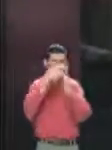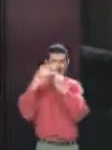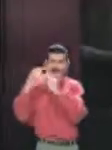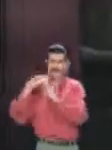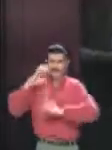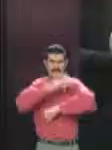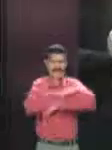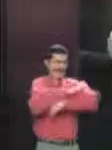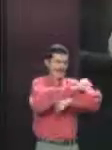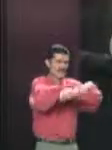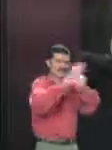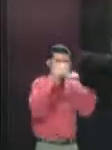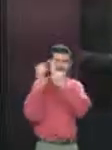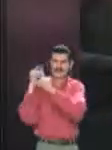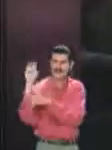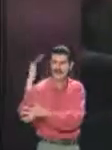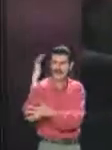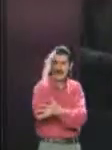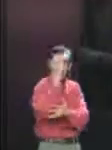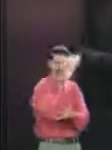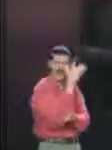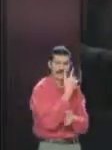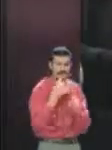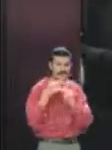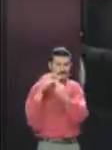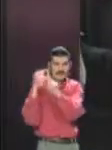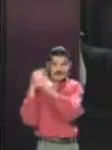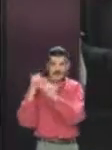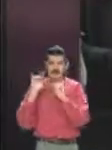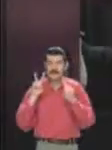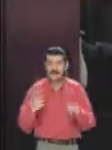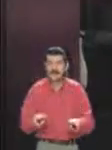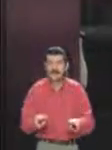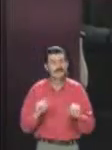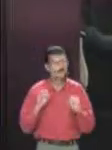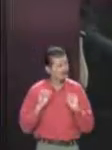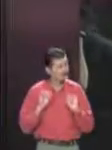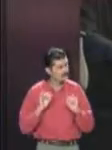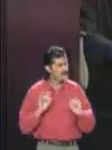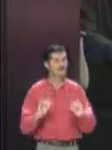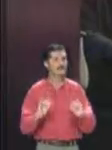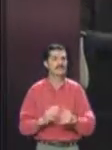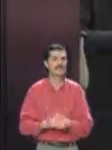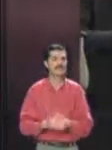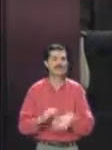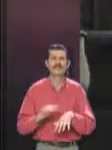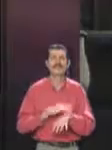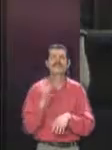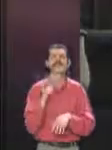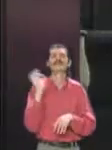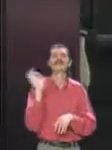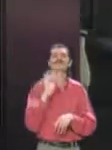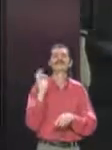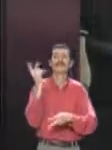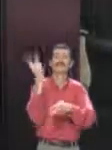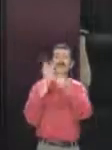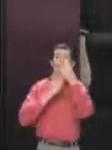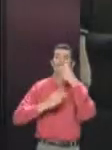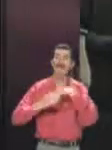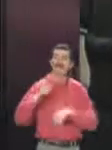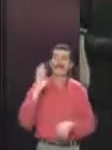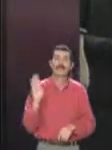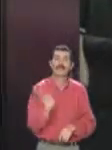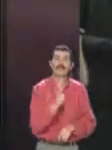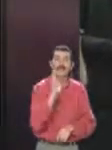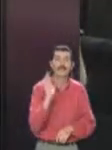bien todas las puertas y ventanas del bosque. ¿Sí, verdad? Sí. Porque qué tal que a